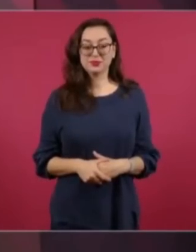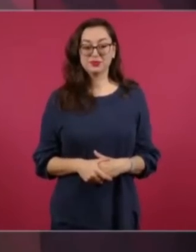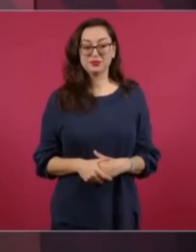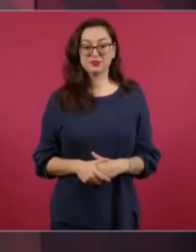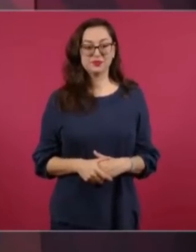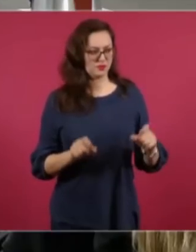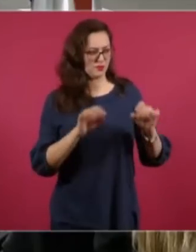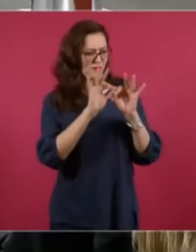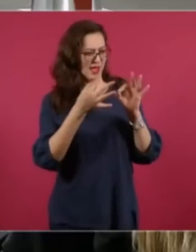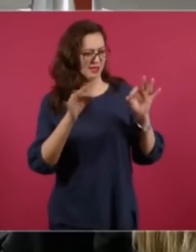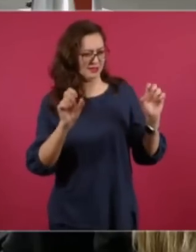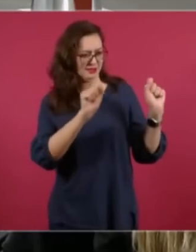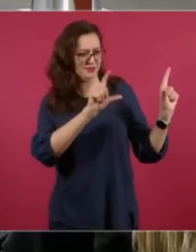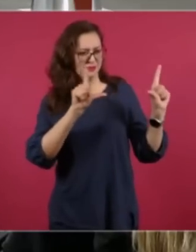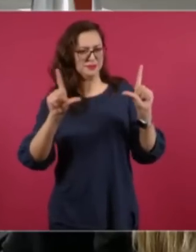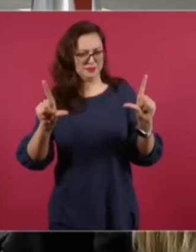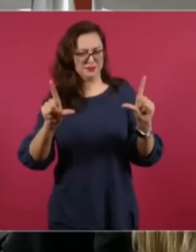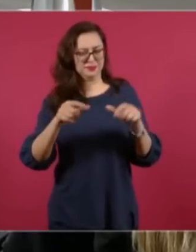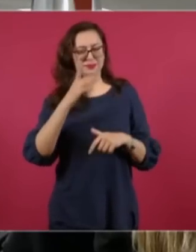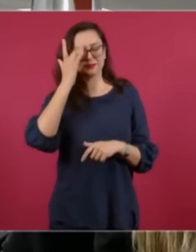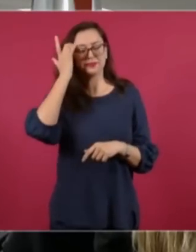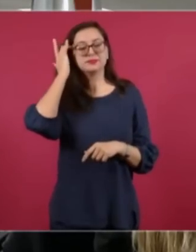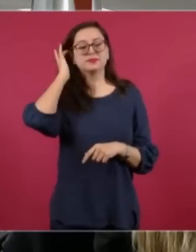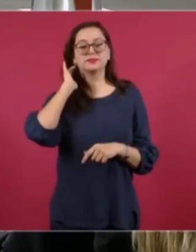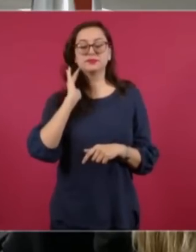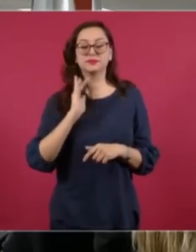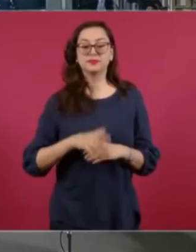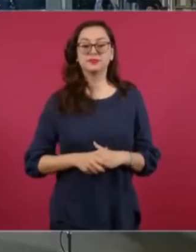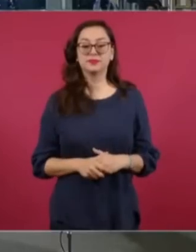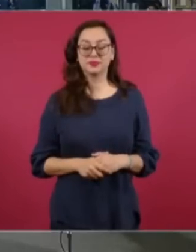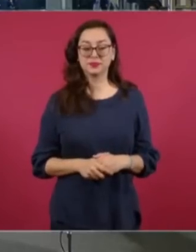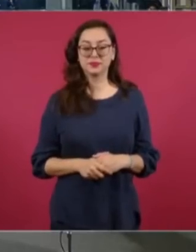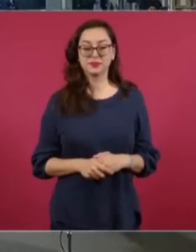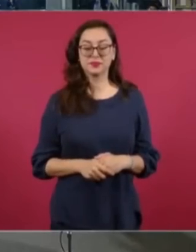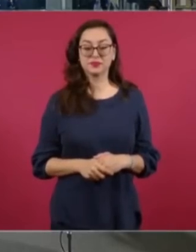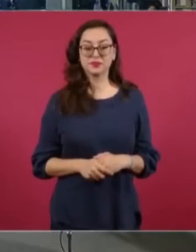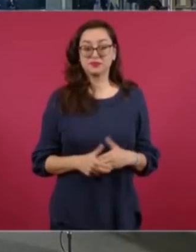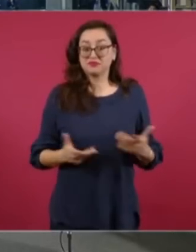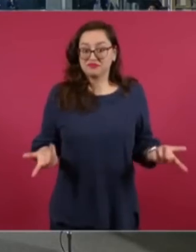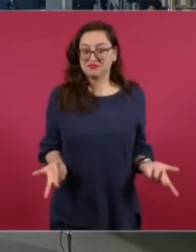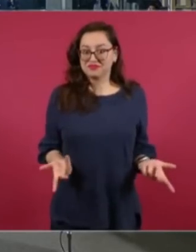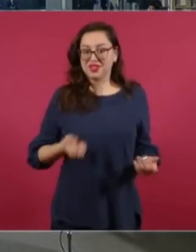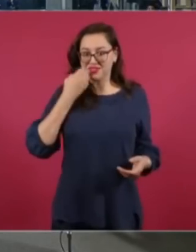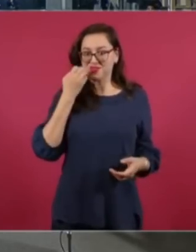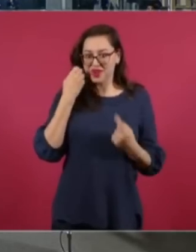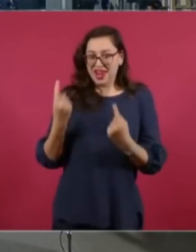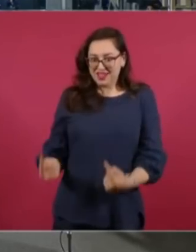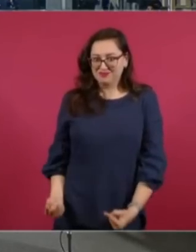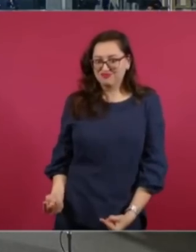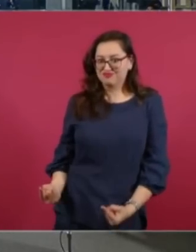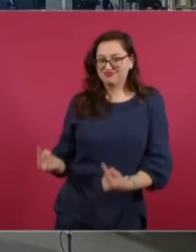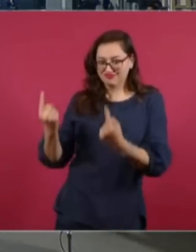A ver, ¿por qué no lo pones ahí? Sí. Eso nos lo enseñan en la escuela.